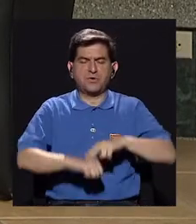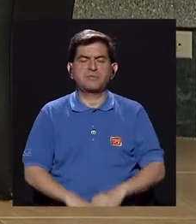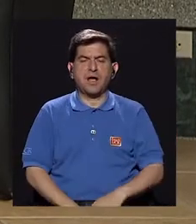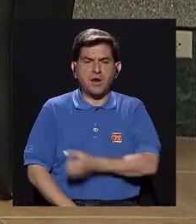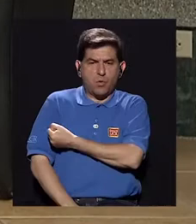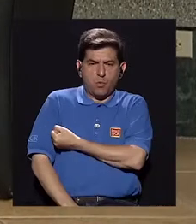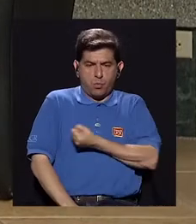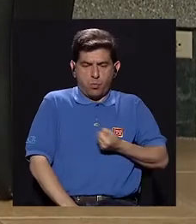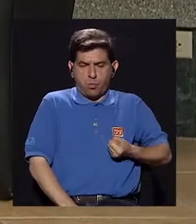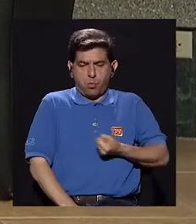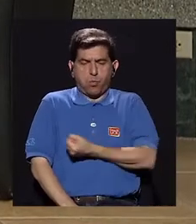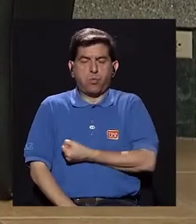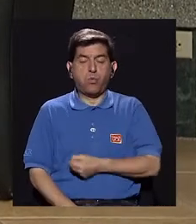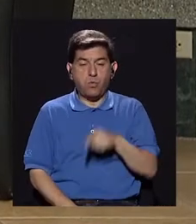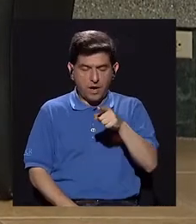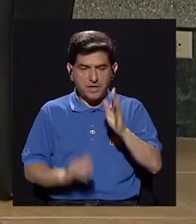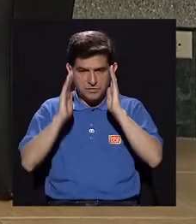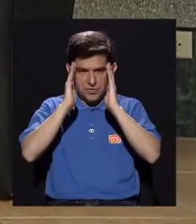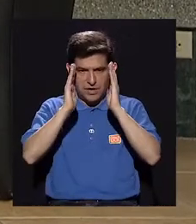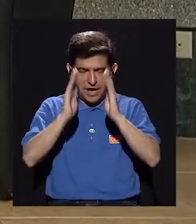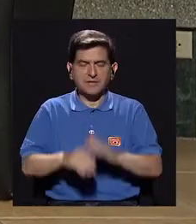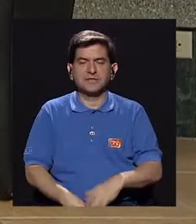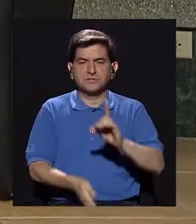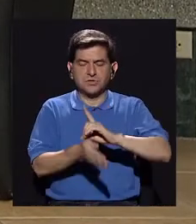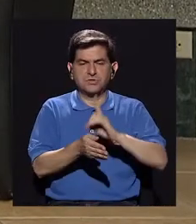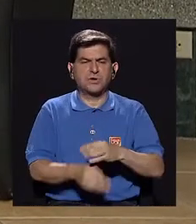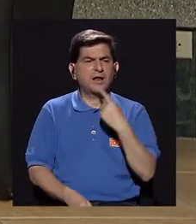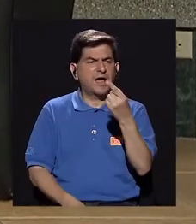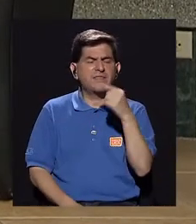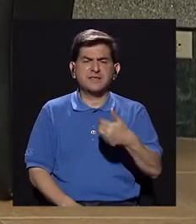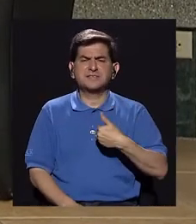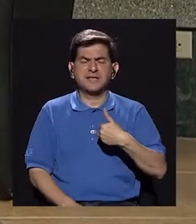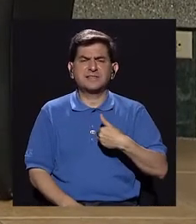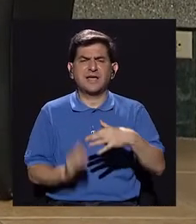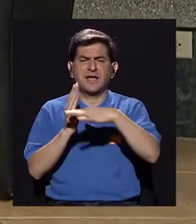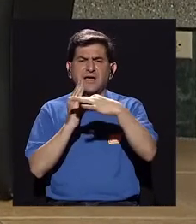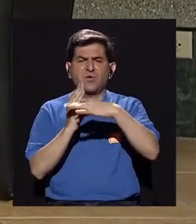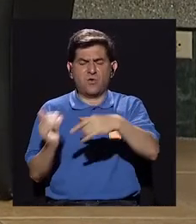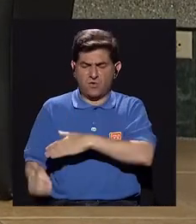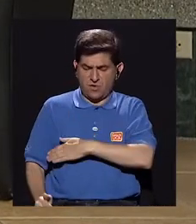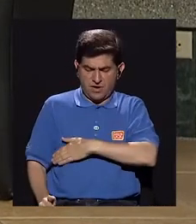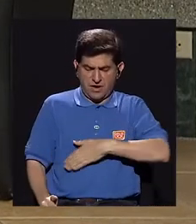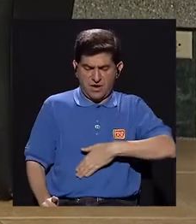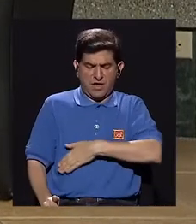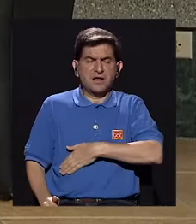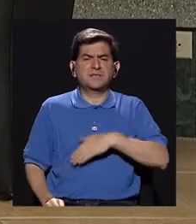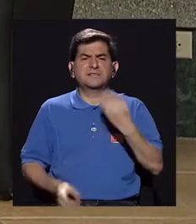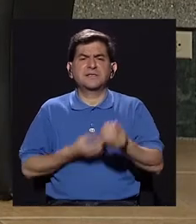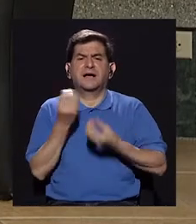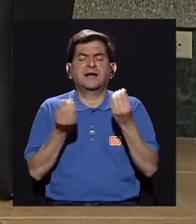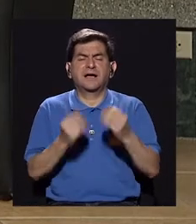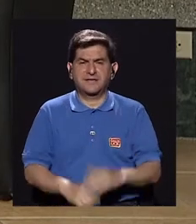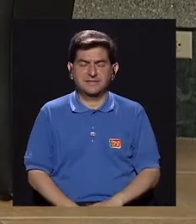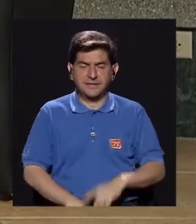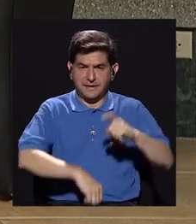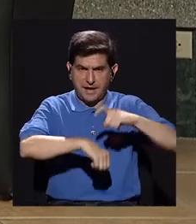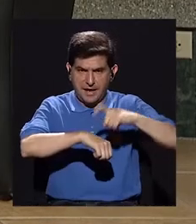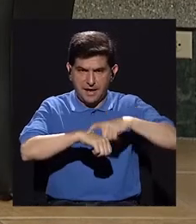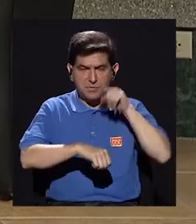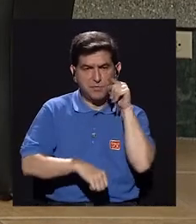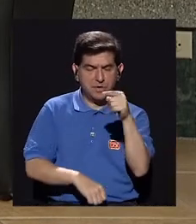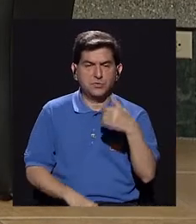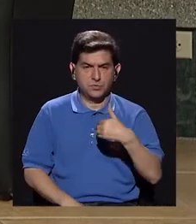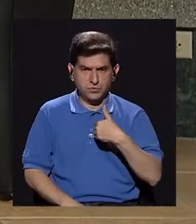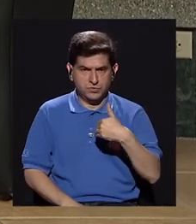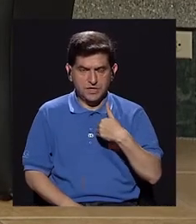un ultrasonido, que es lo típico, lo que uno ve en la consulta. Doctora, me salió que tengo grasa en el hígado, ¿qué hago? Entonces, desde el